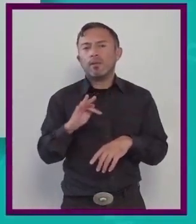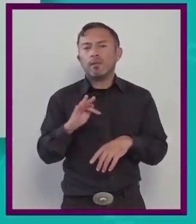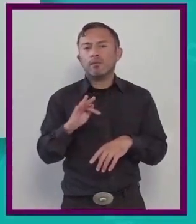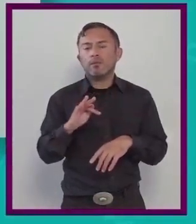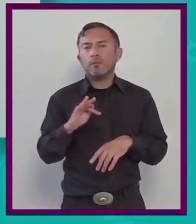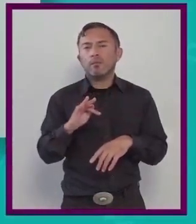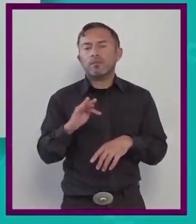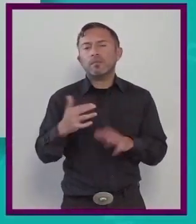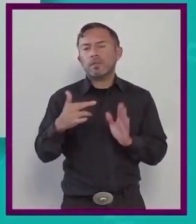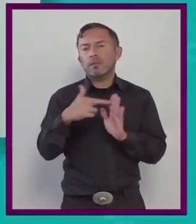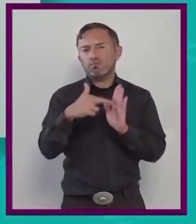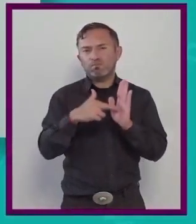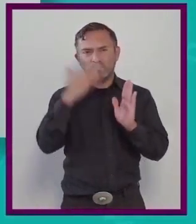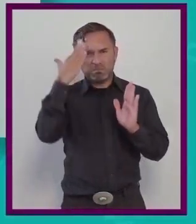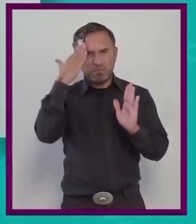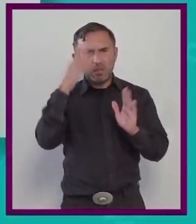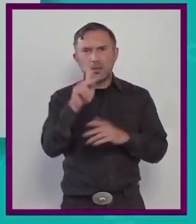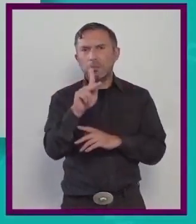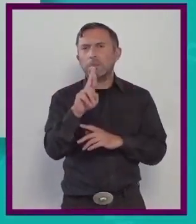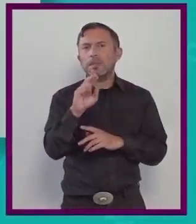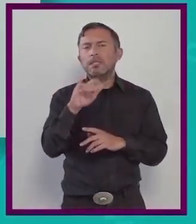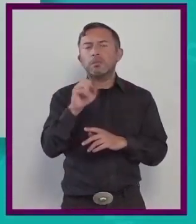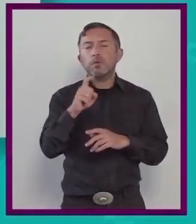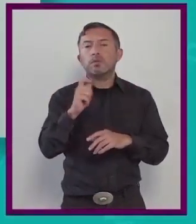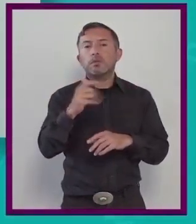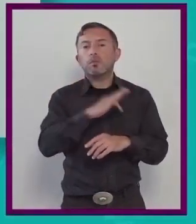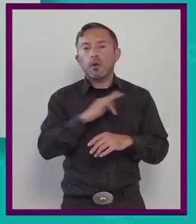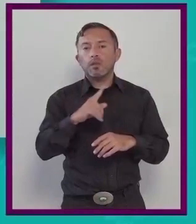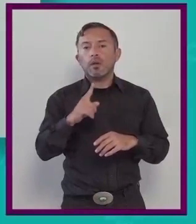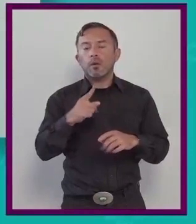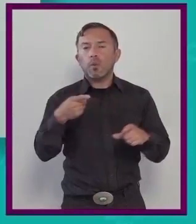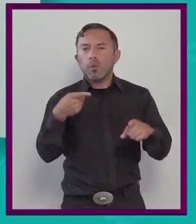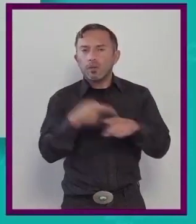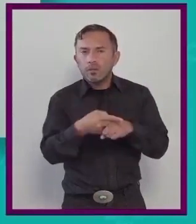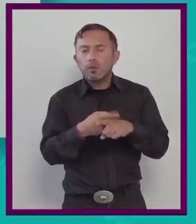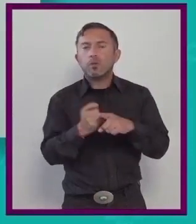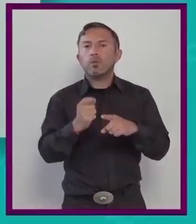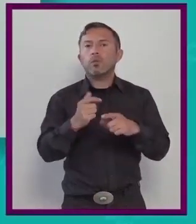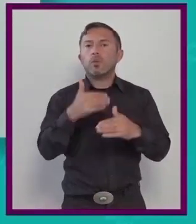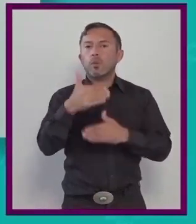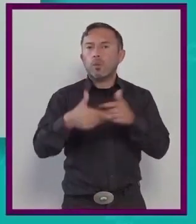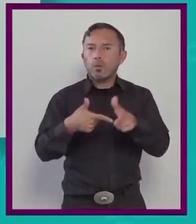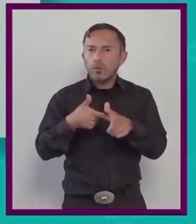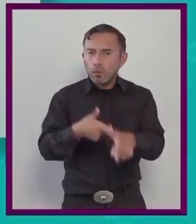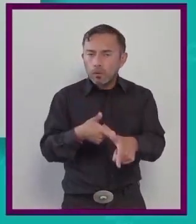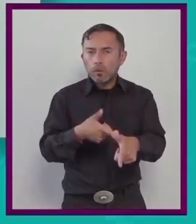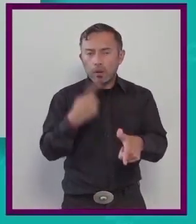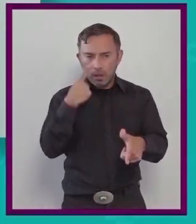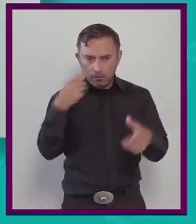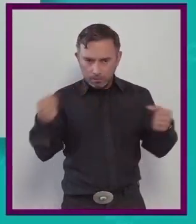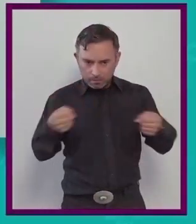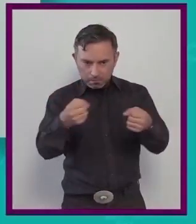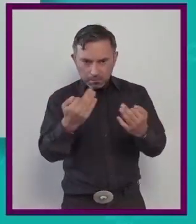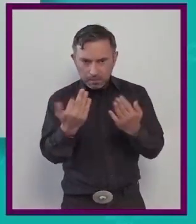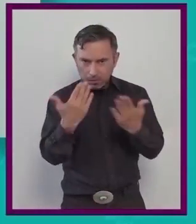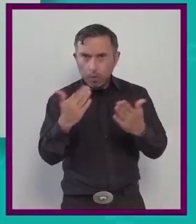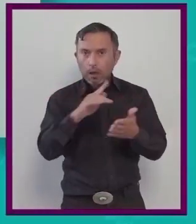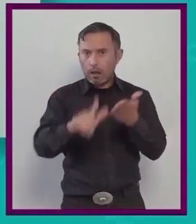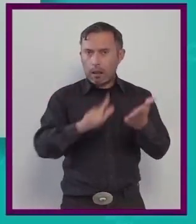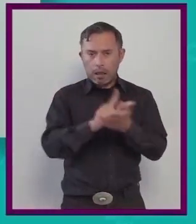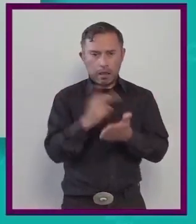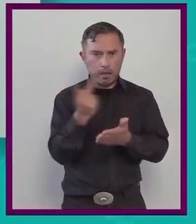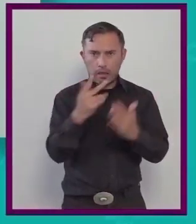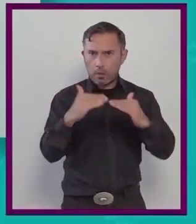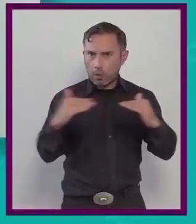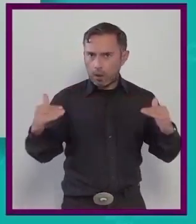y oral. Y los principios rectores de este sistema son la publicidad, contradicción, continuidad,